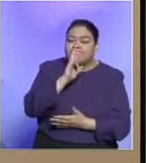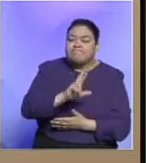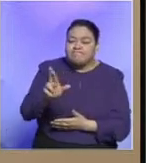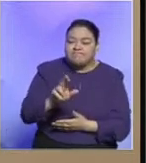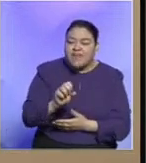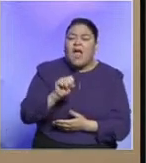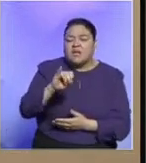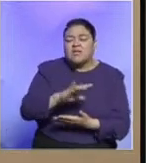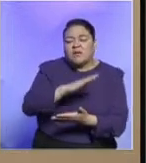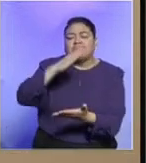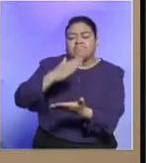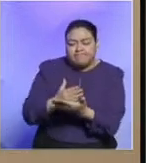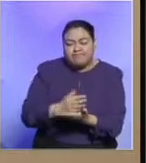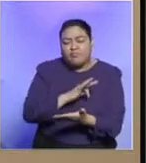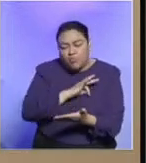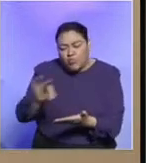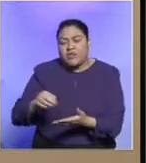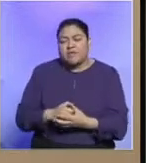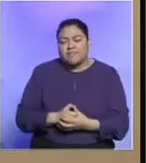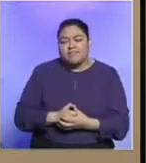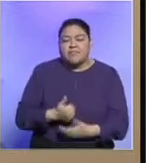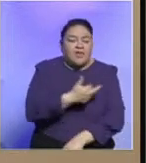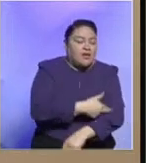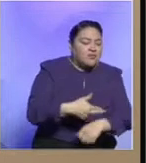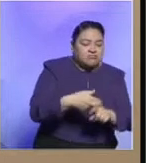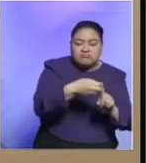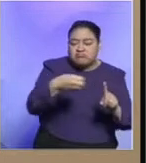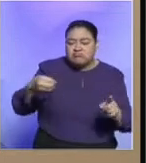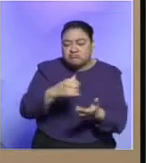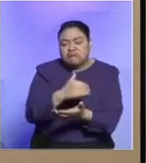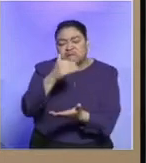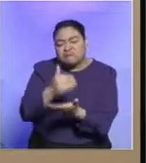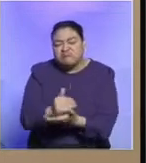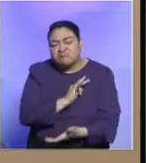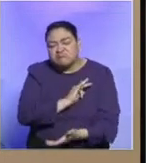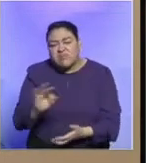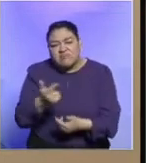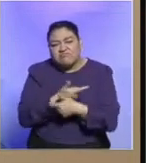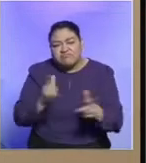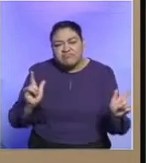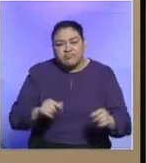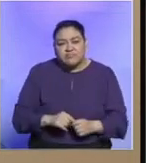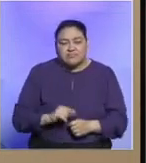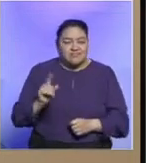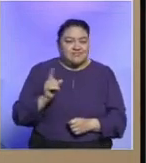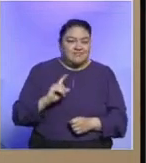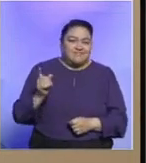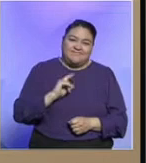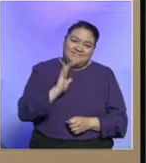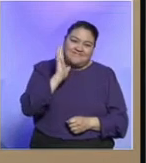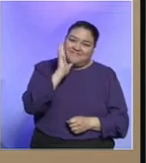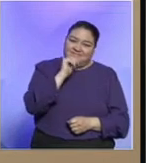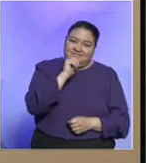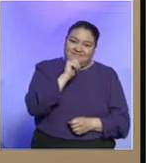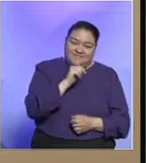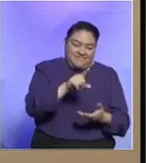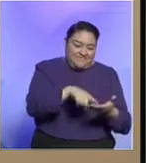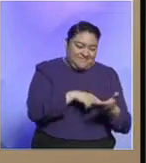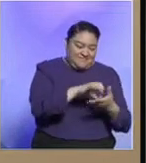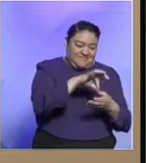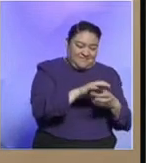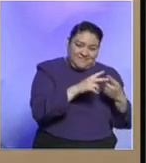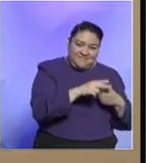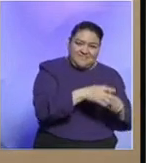pueden suspender los actos que se están llevando a cabo en un proceso